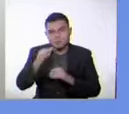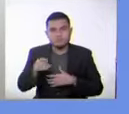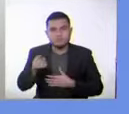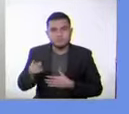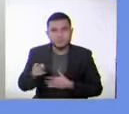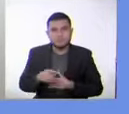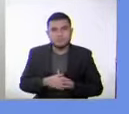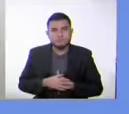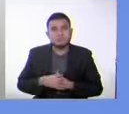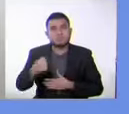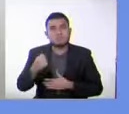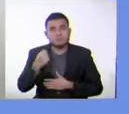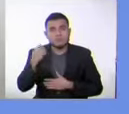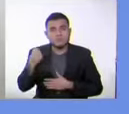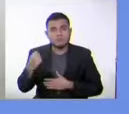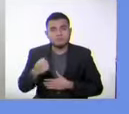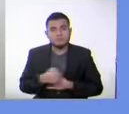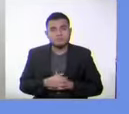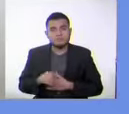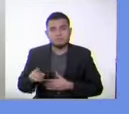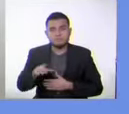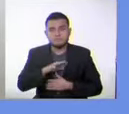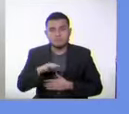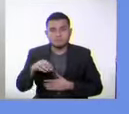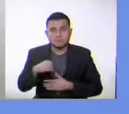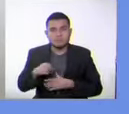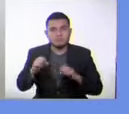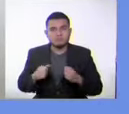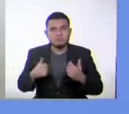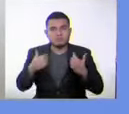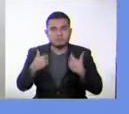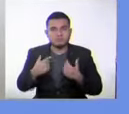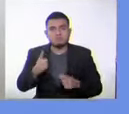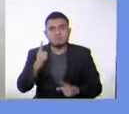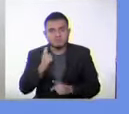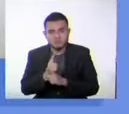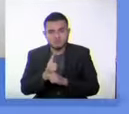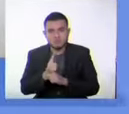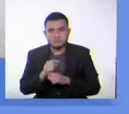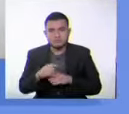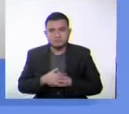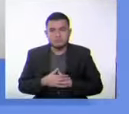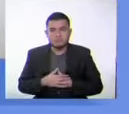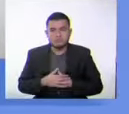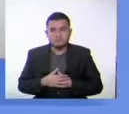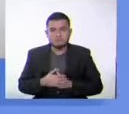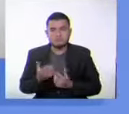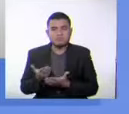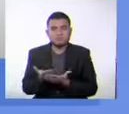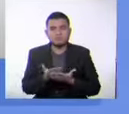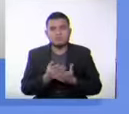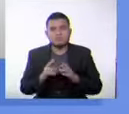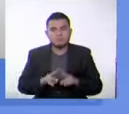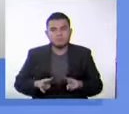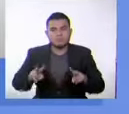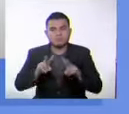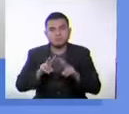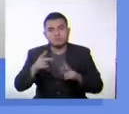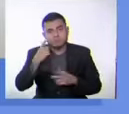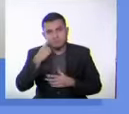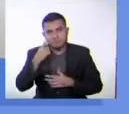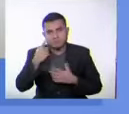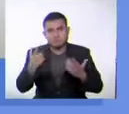la importancia de que la familia tenga una correcta promoción de esos valores, donde